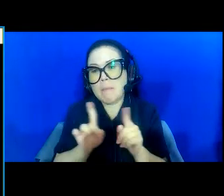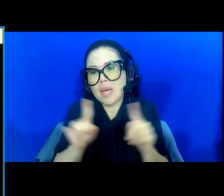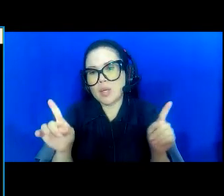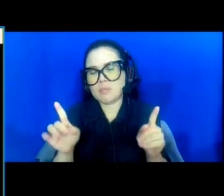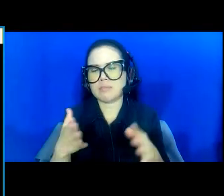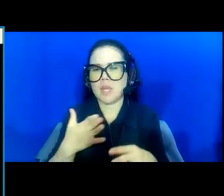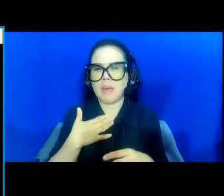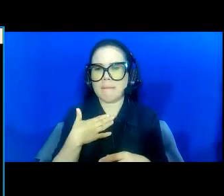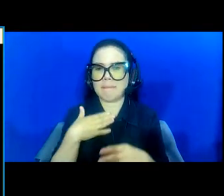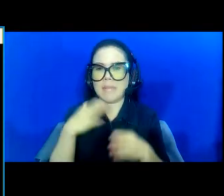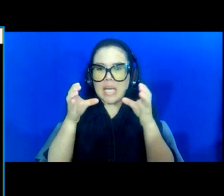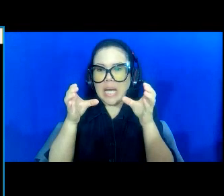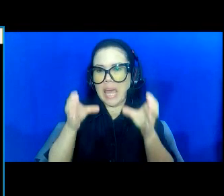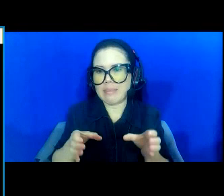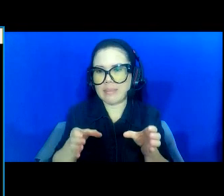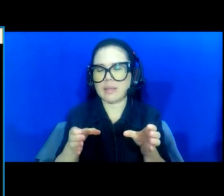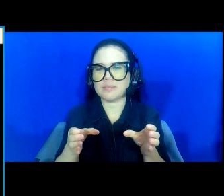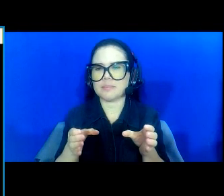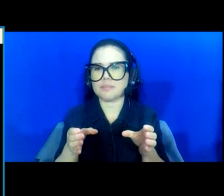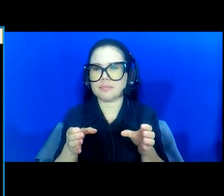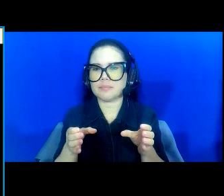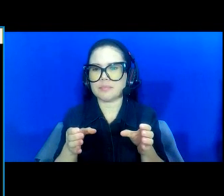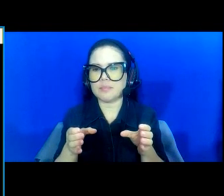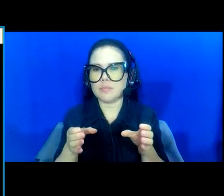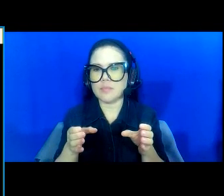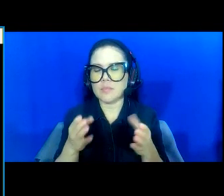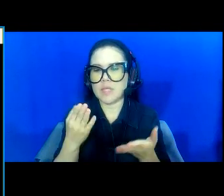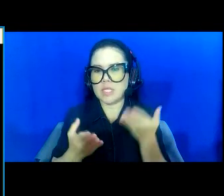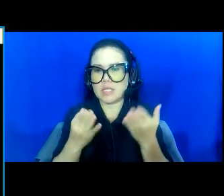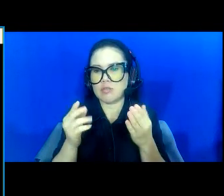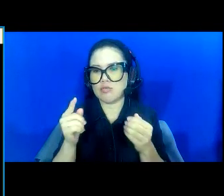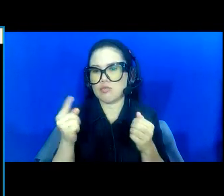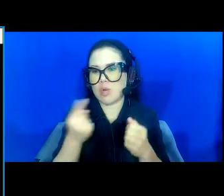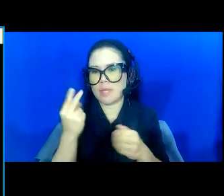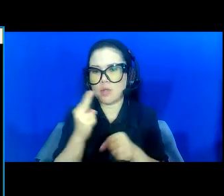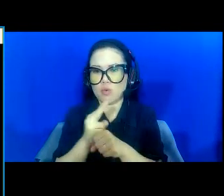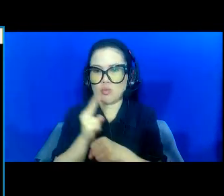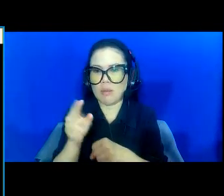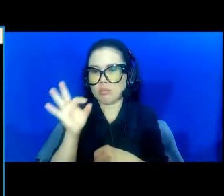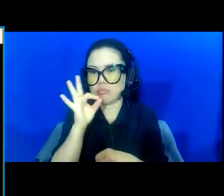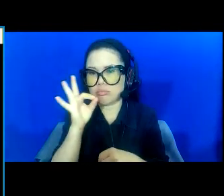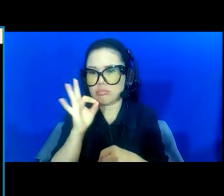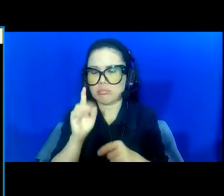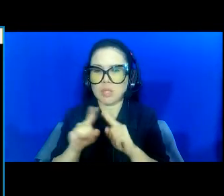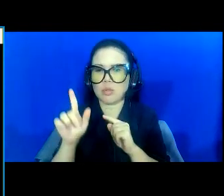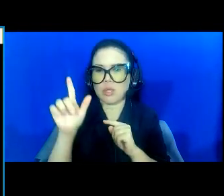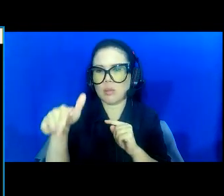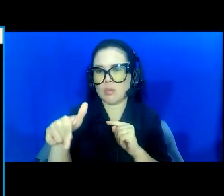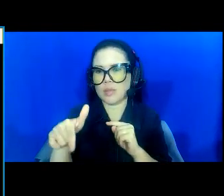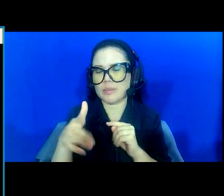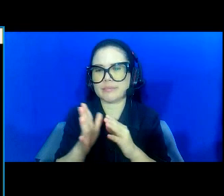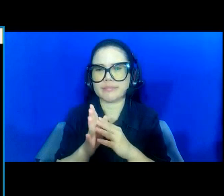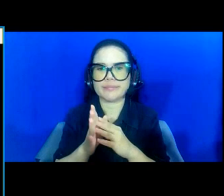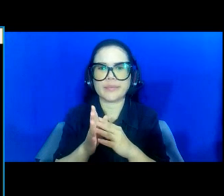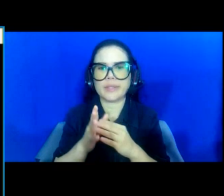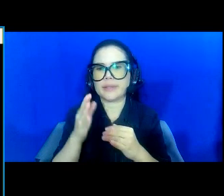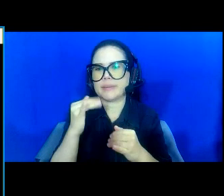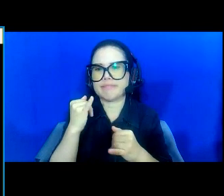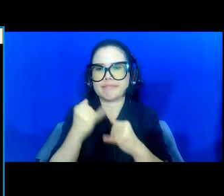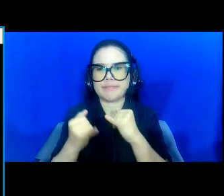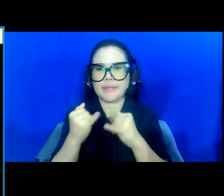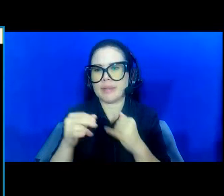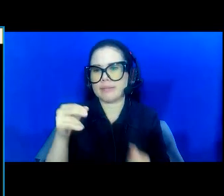¿verdad? De que no usaban más que marihuana y terminaron hasta con HIV. O sea,